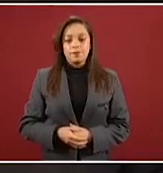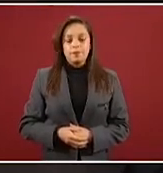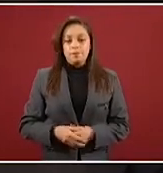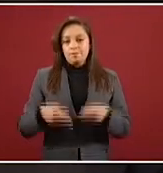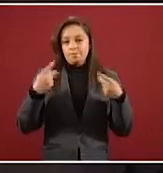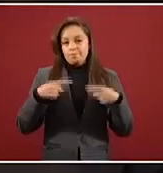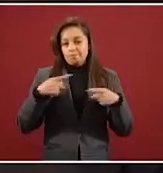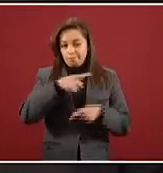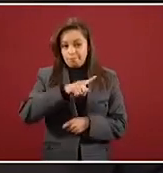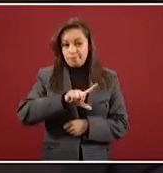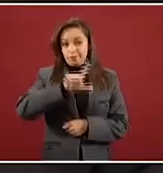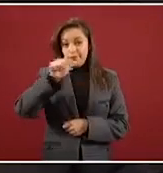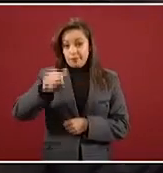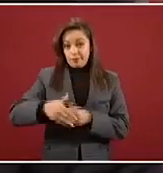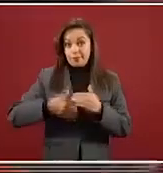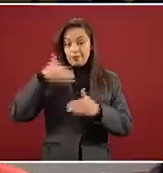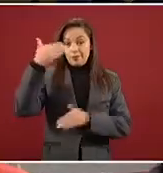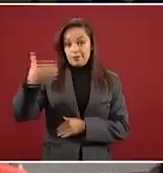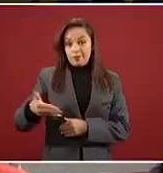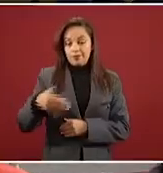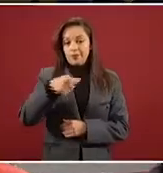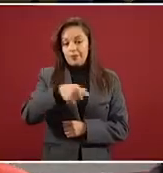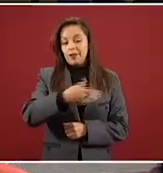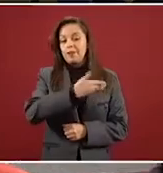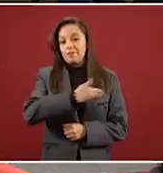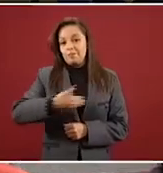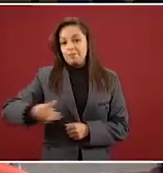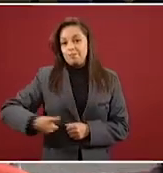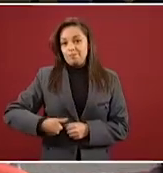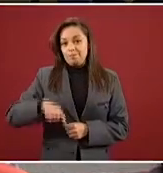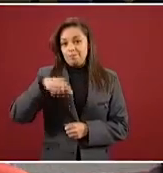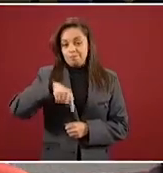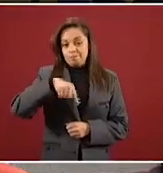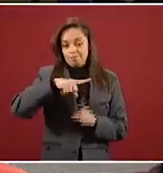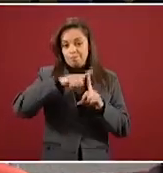presidente de la República,